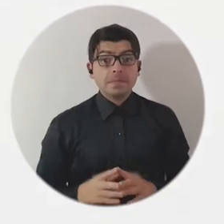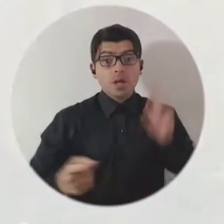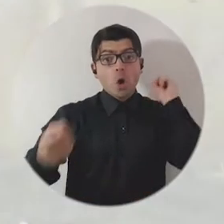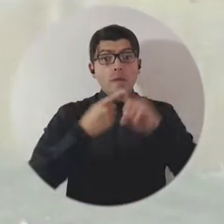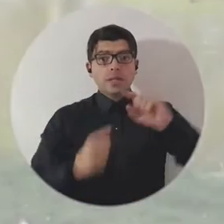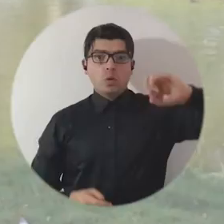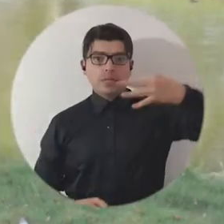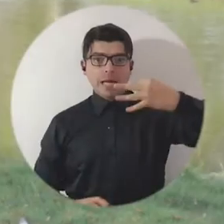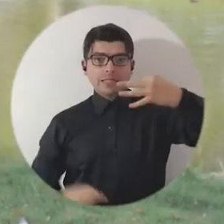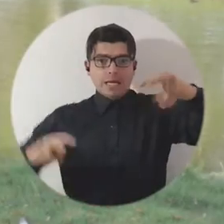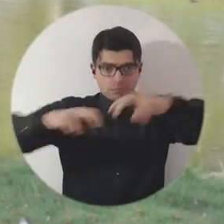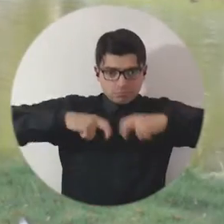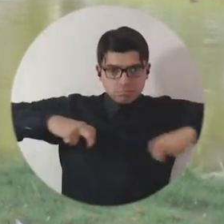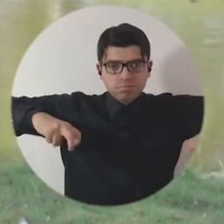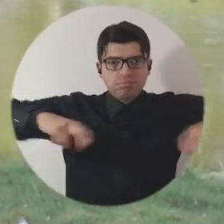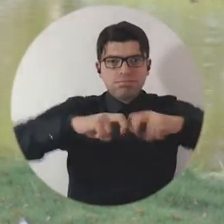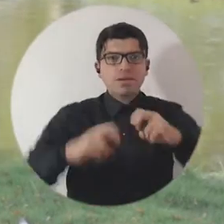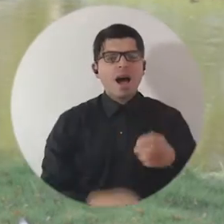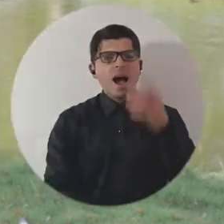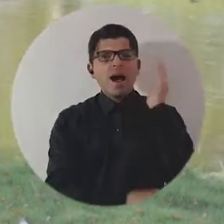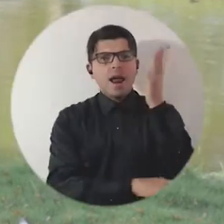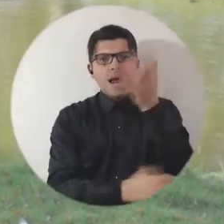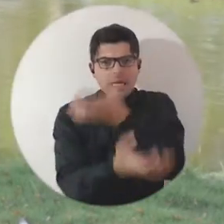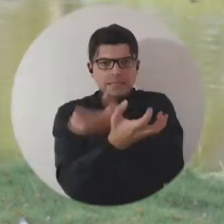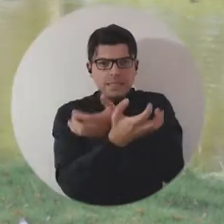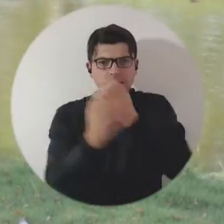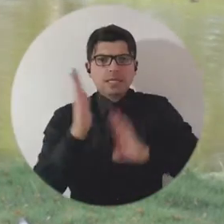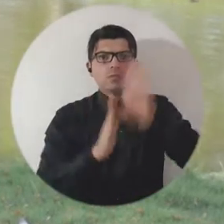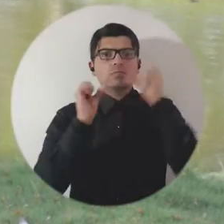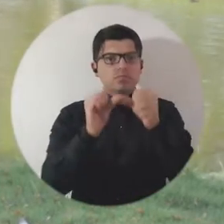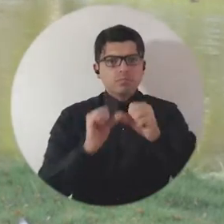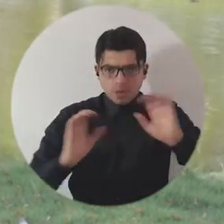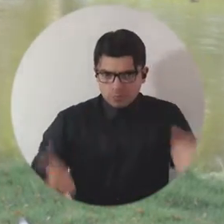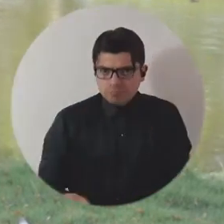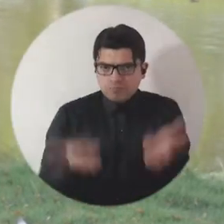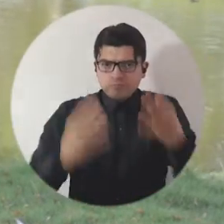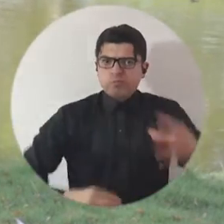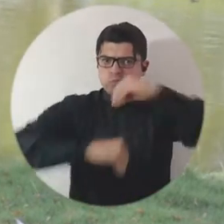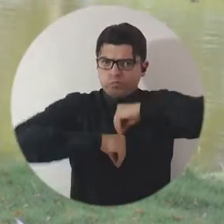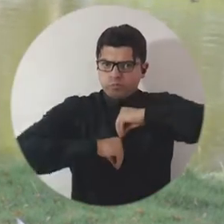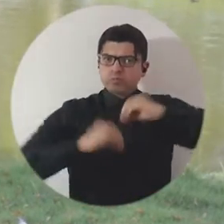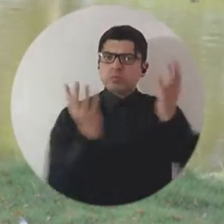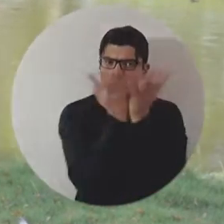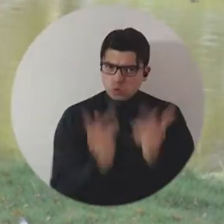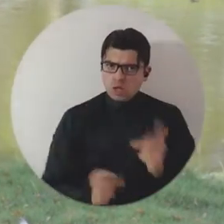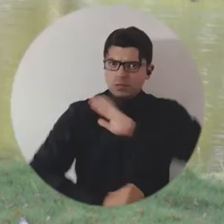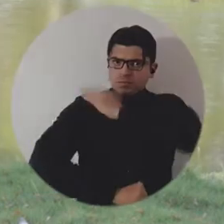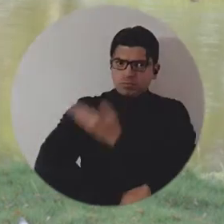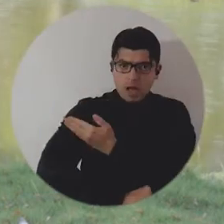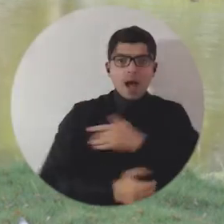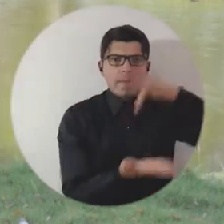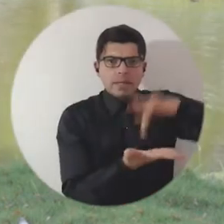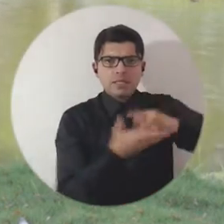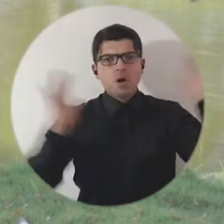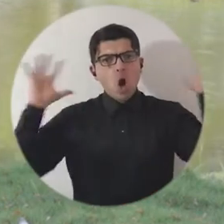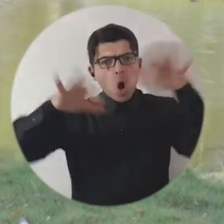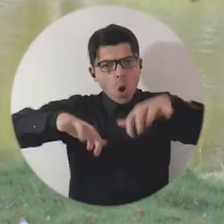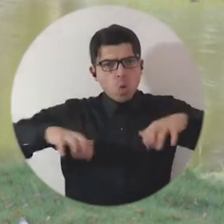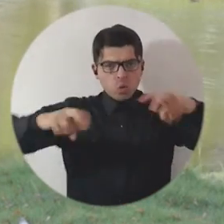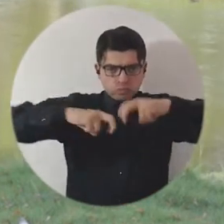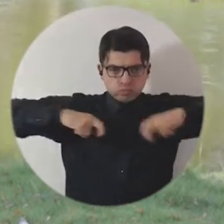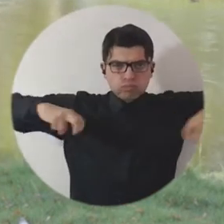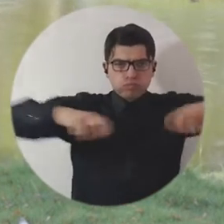El objetivo del Tercer Simposio de Ciencias para el Desarrollo Sostenible es empoderar a los estudiantes como tú y como yo en la participación de simposios y